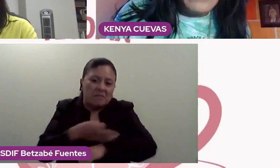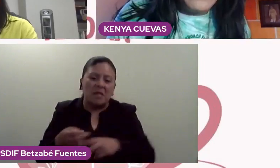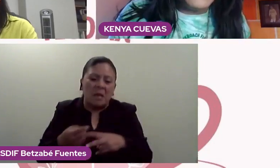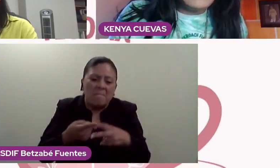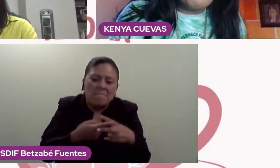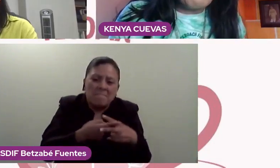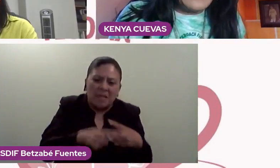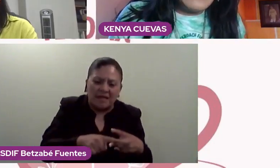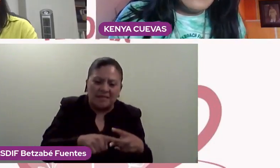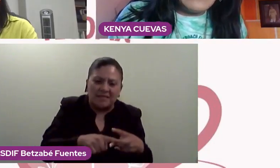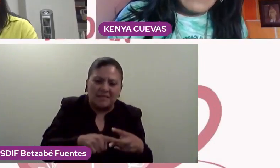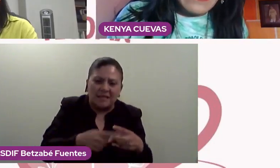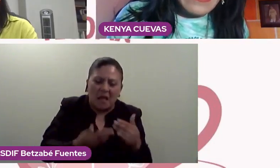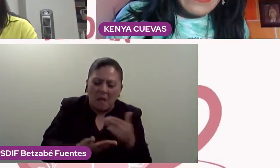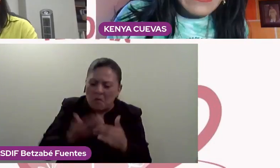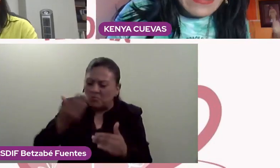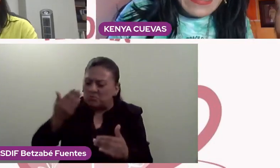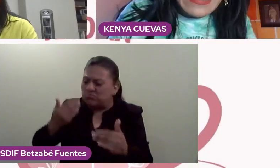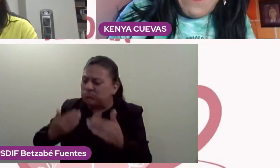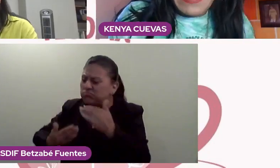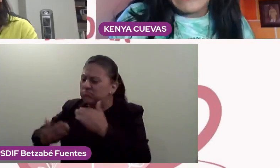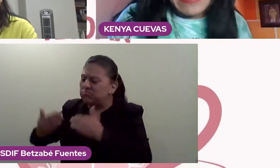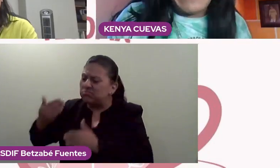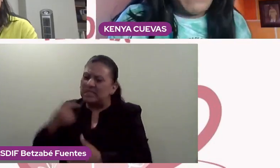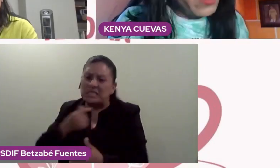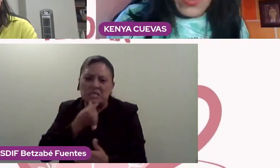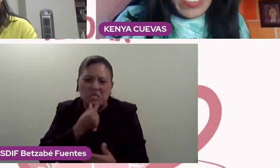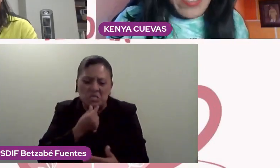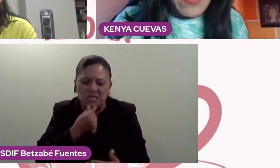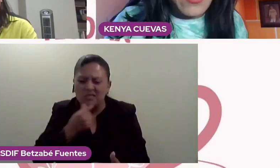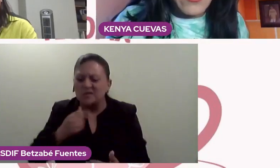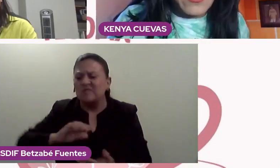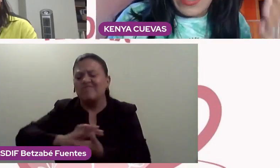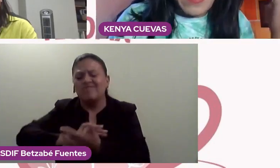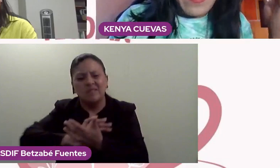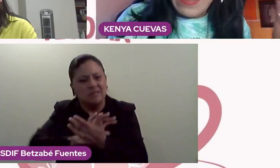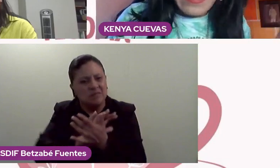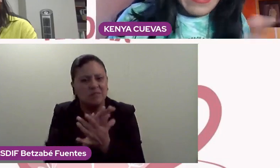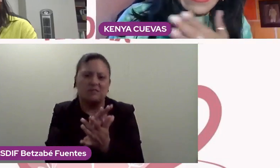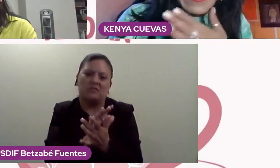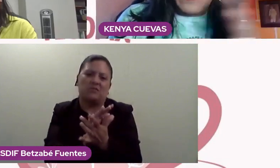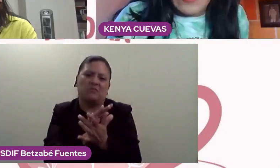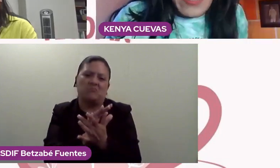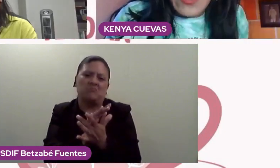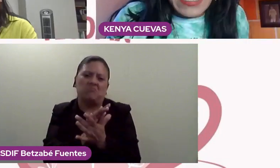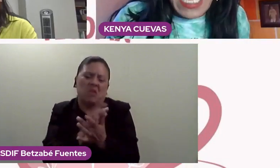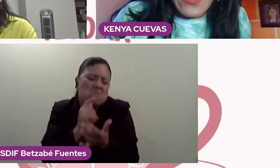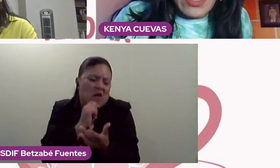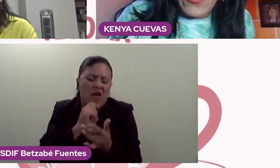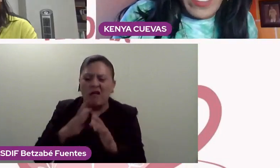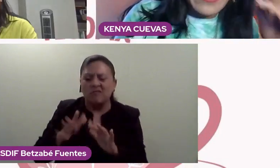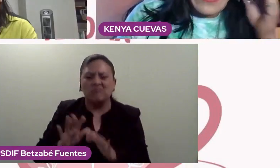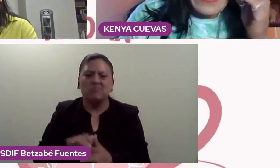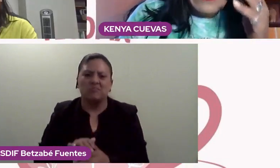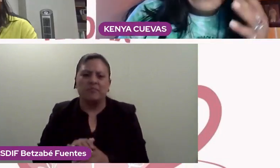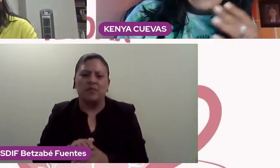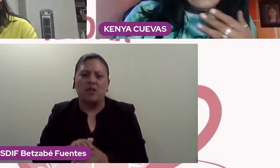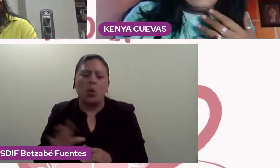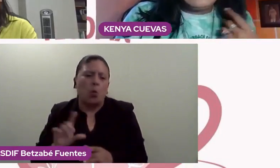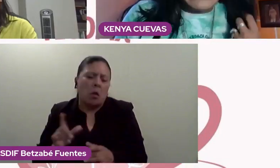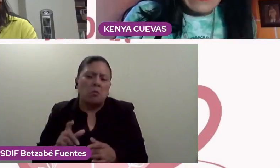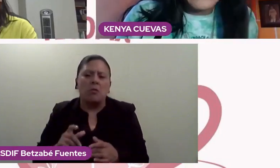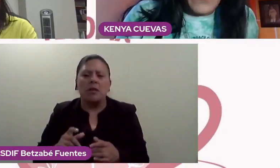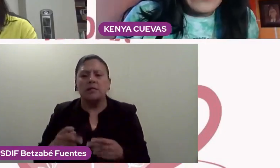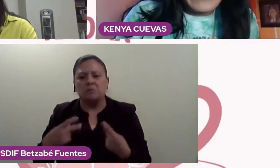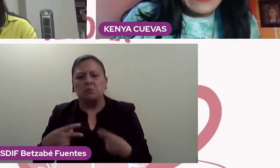infancia, una pérdida de redes desde hace más de muchos años, ¿no? O sea, desde los años que salían de su casa